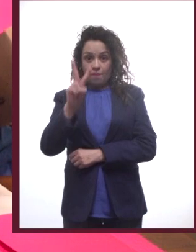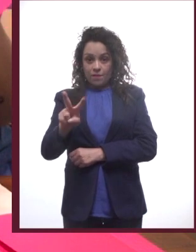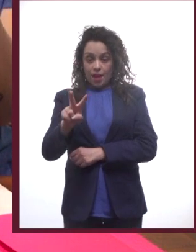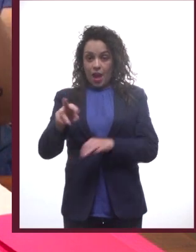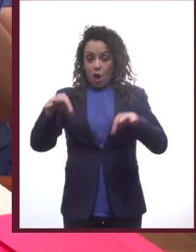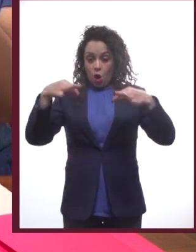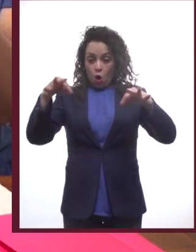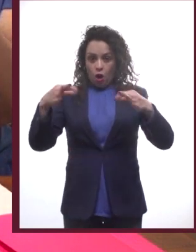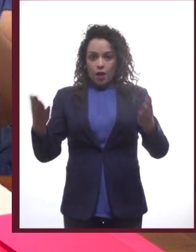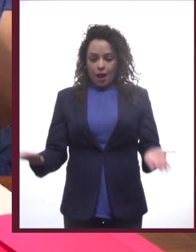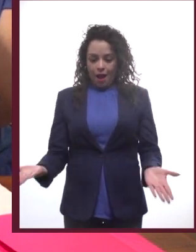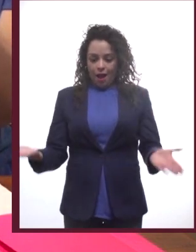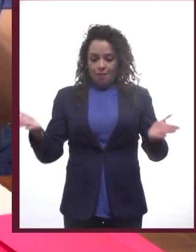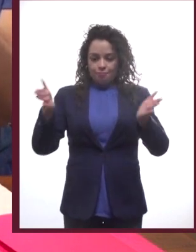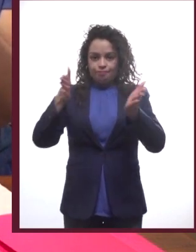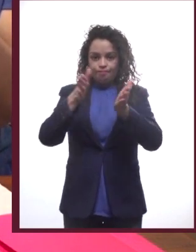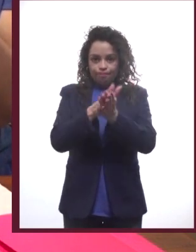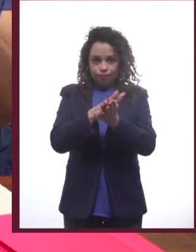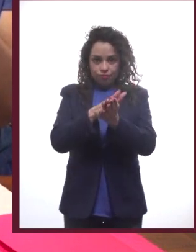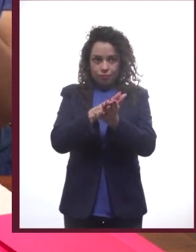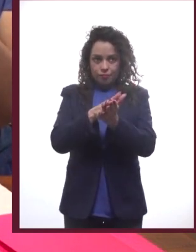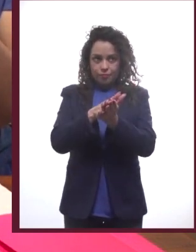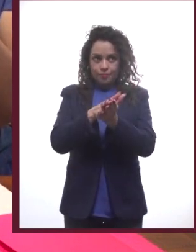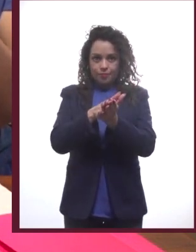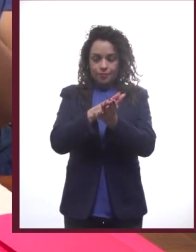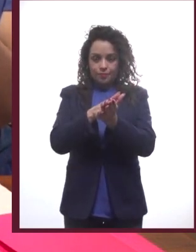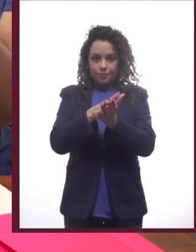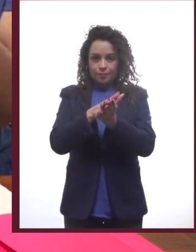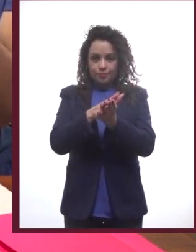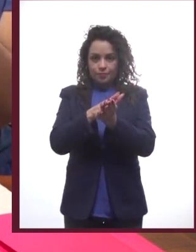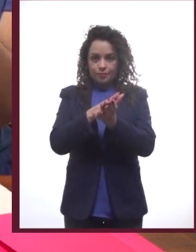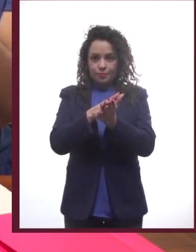por la mitad por el largo más angosto.